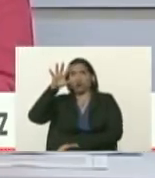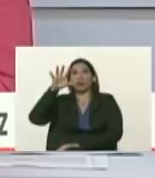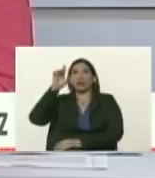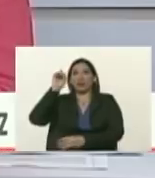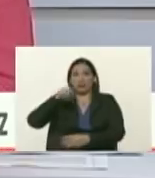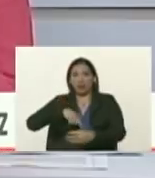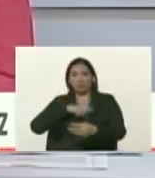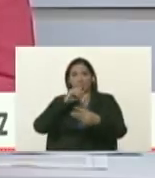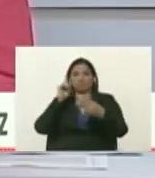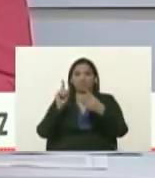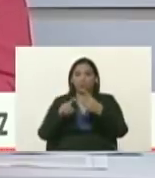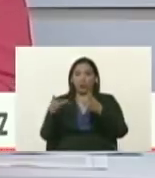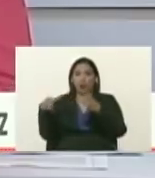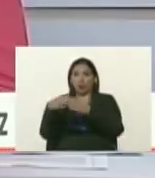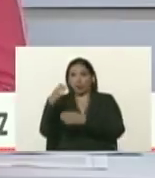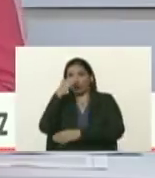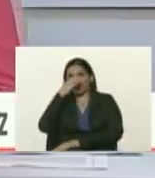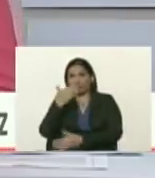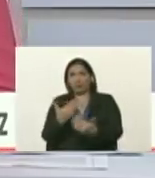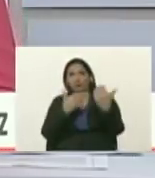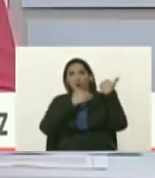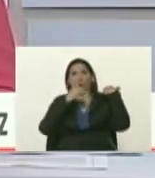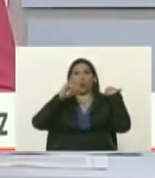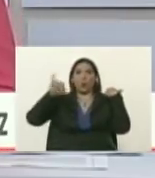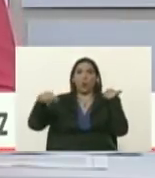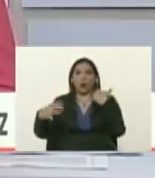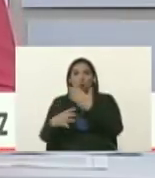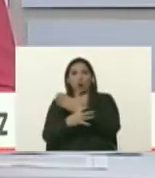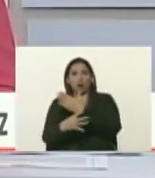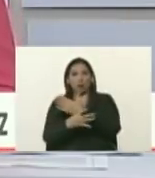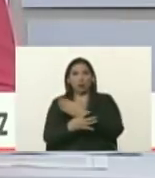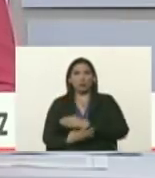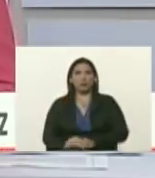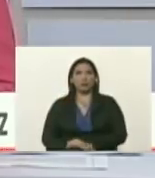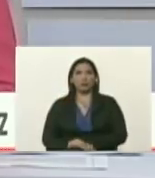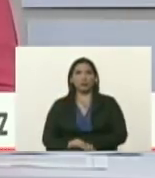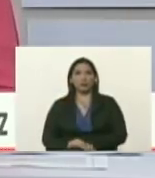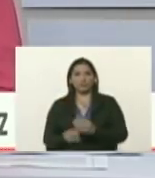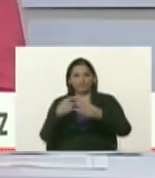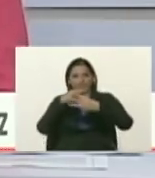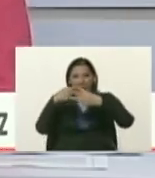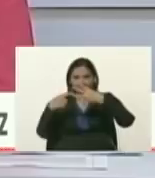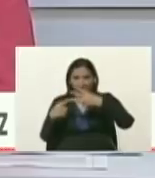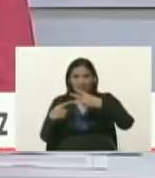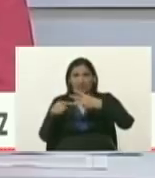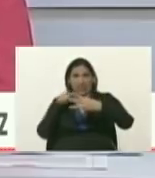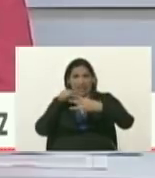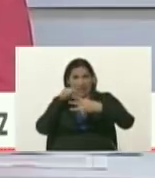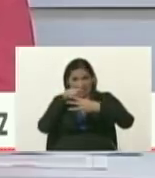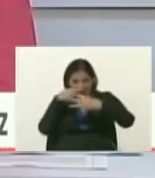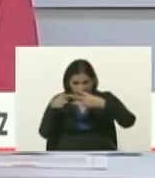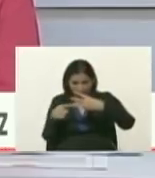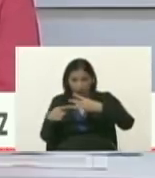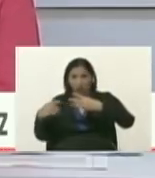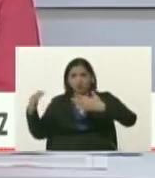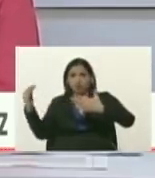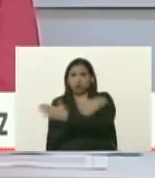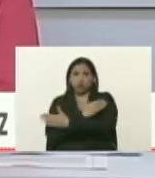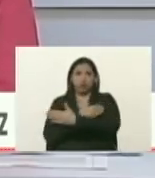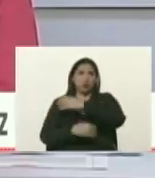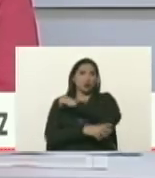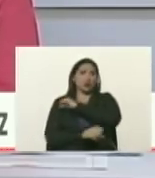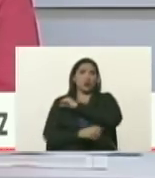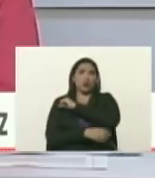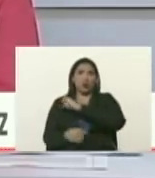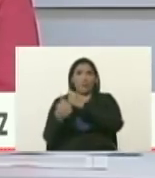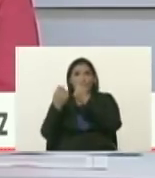esta organización criminal encabezada por Juan Guaidó, están despojando a Venezuela de sus activos y